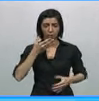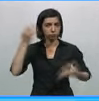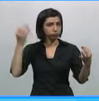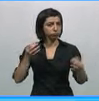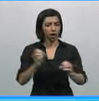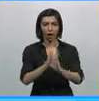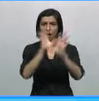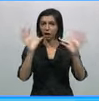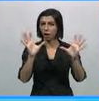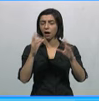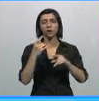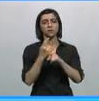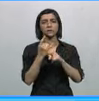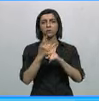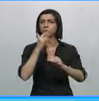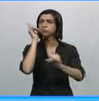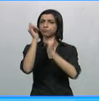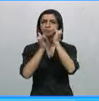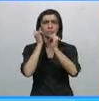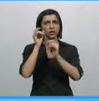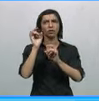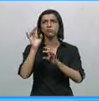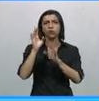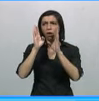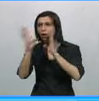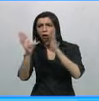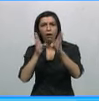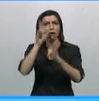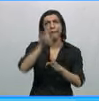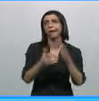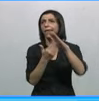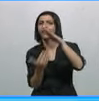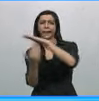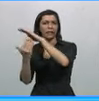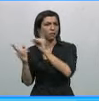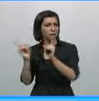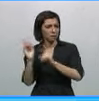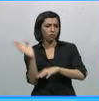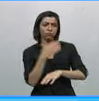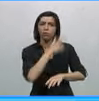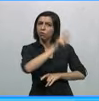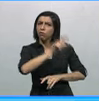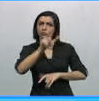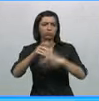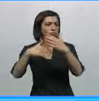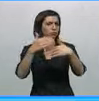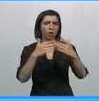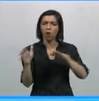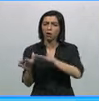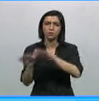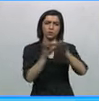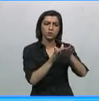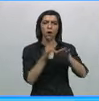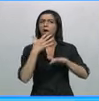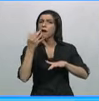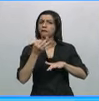entender a no solamente a los líderes, sino a todos, que cualquier decisión que uno tome, la prioridad es